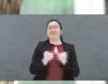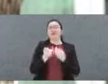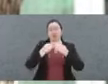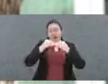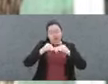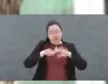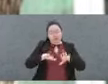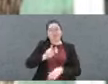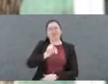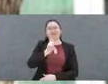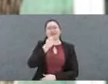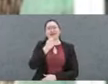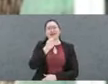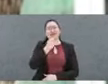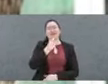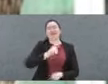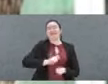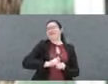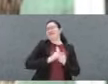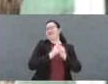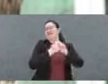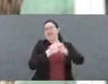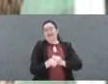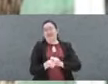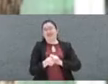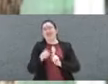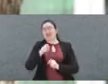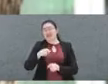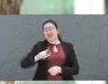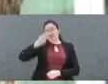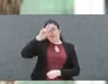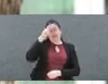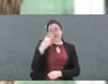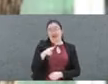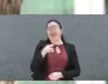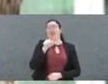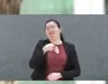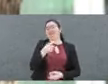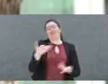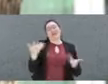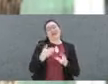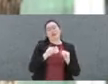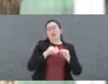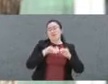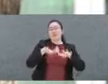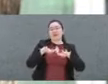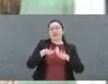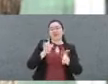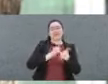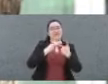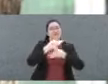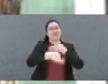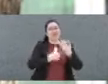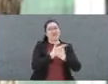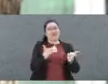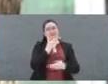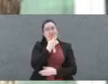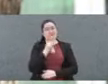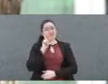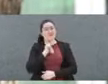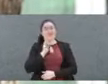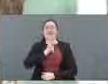difundiendo lo que significa la gran transformación de la vida pública de México. Pues muchas gracias a todos y a todas, felicidades Armando por